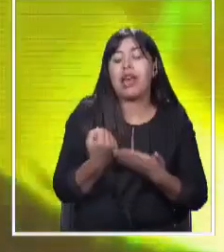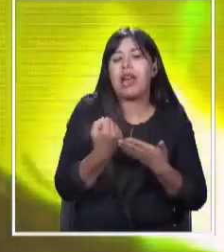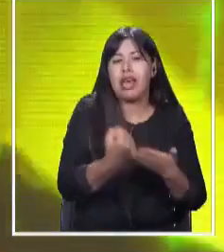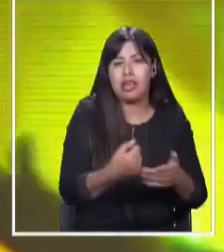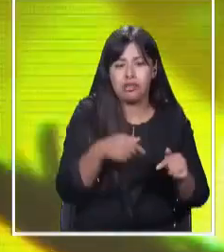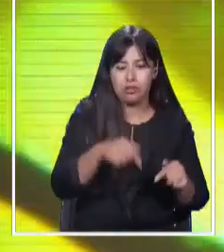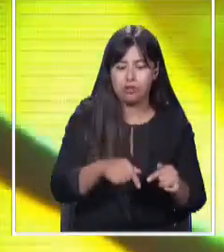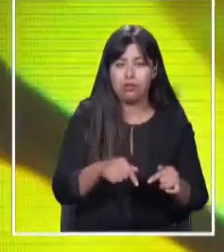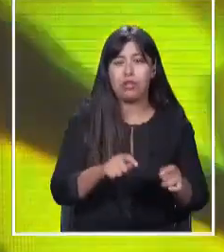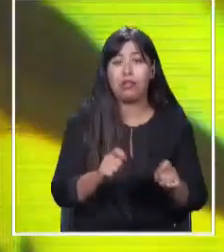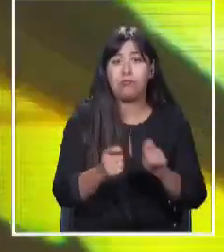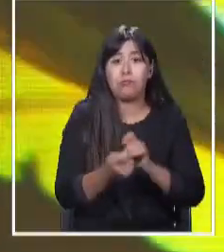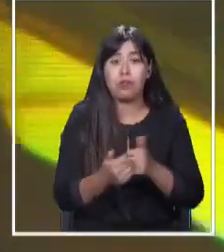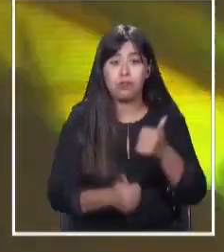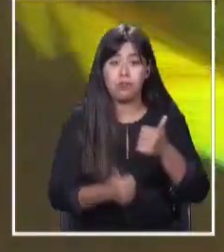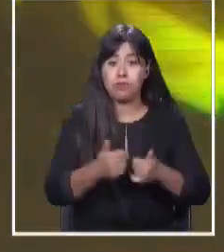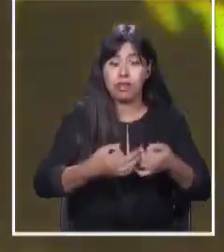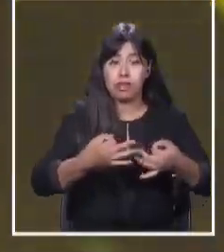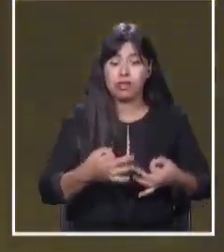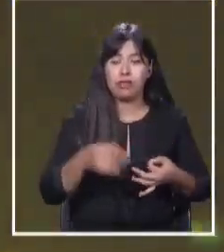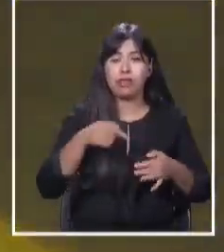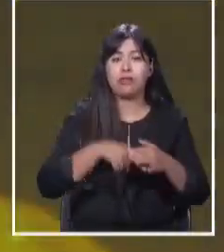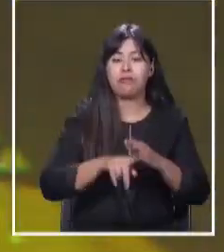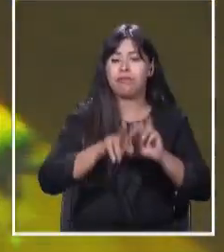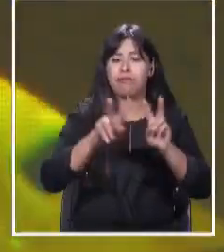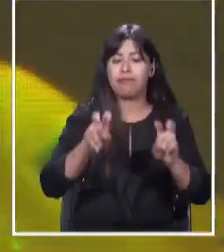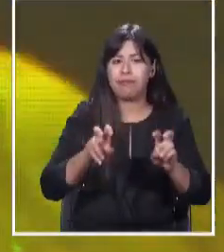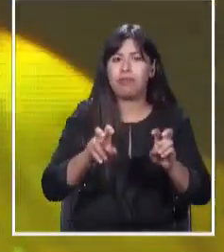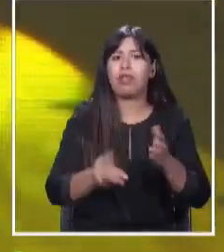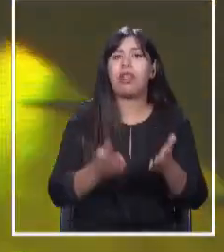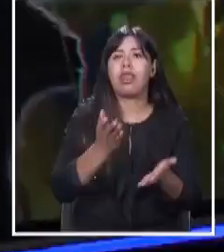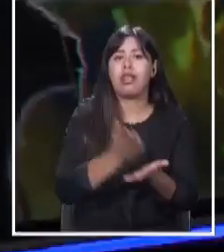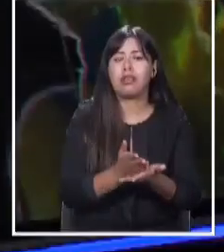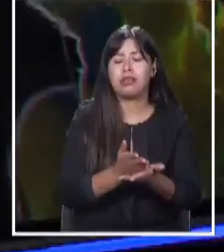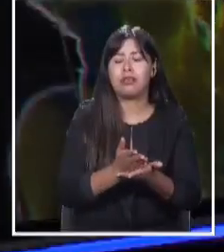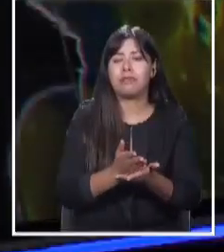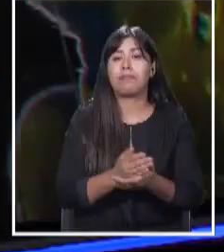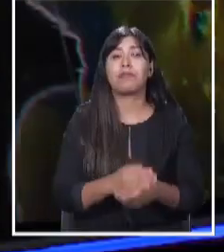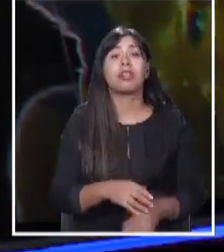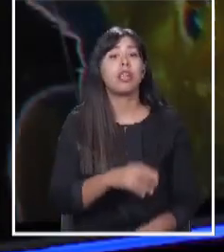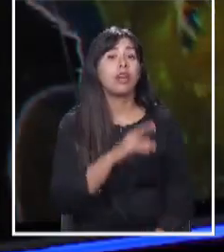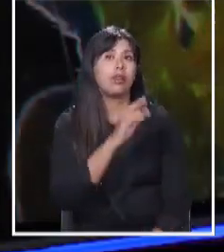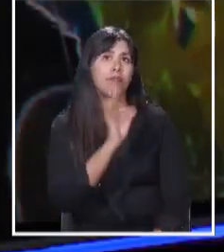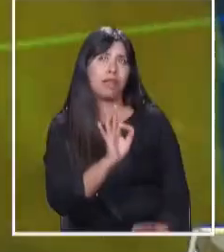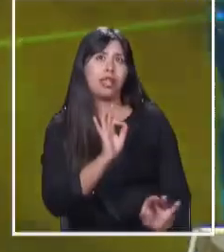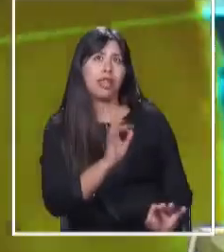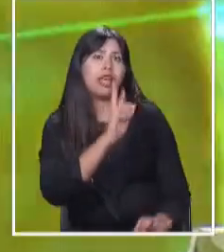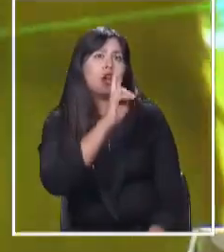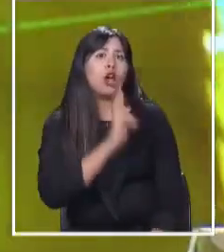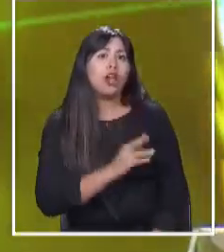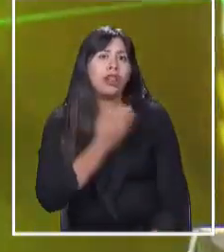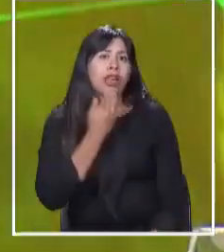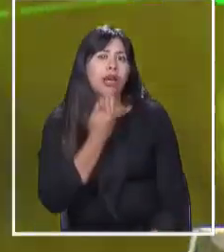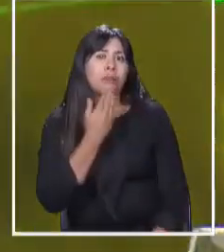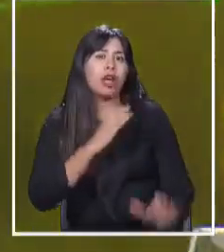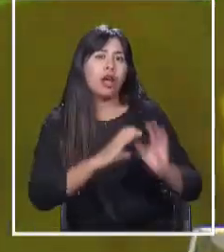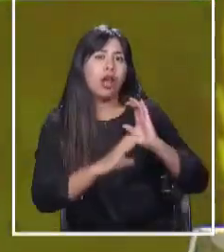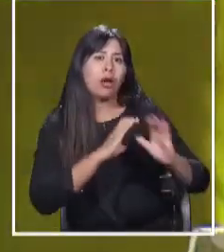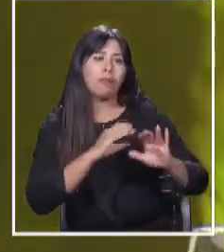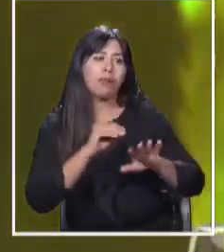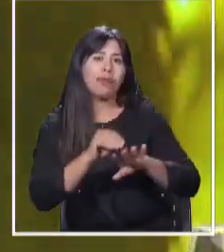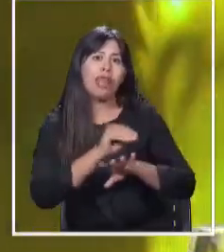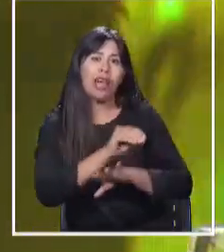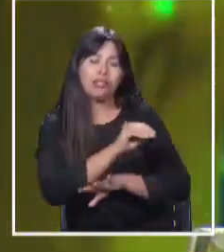llevar la educación marina a la mesa de la toma de decisiones. Excelente. Y el rol también que tienen que cumplir, me imagino, los medios de comunicación, que